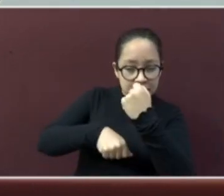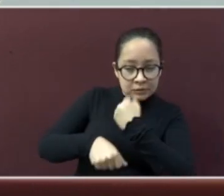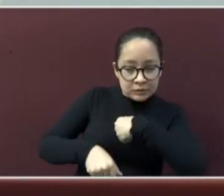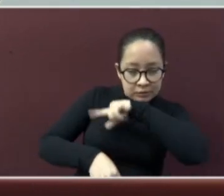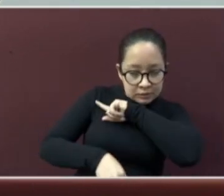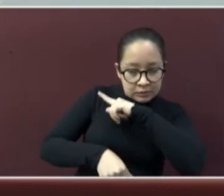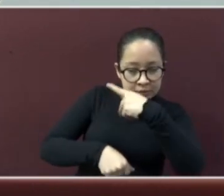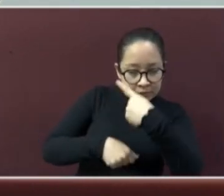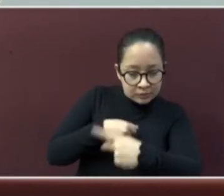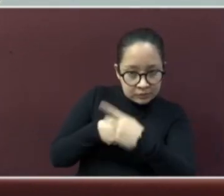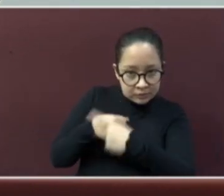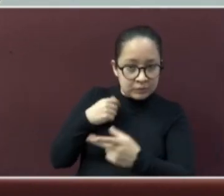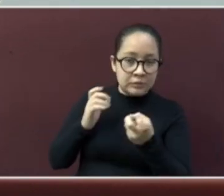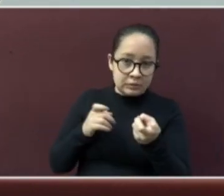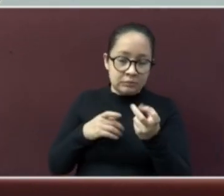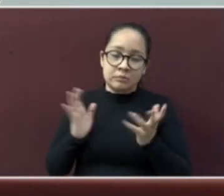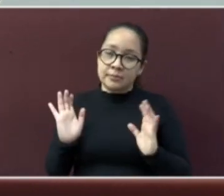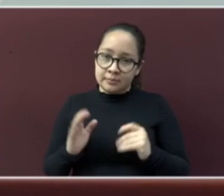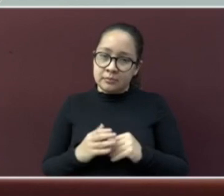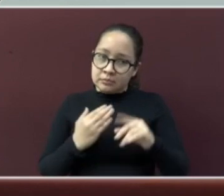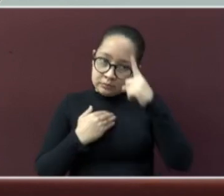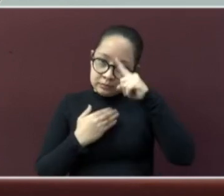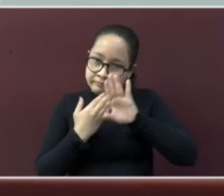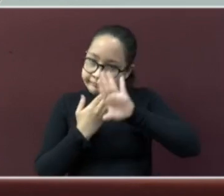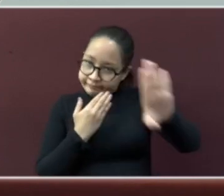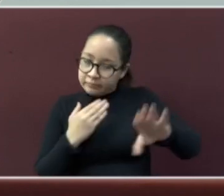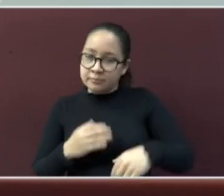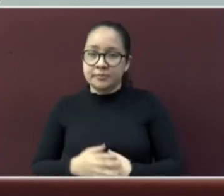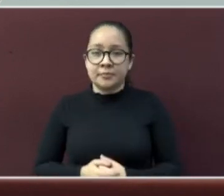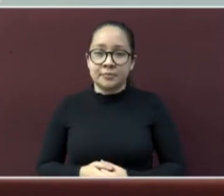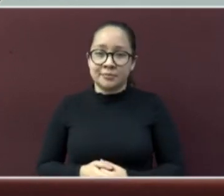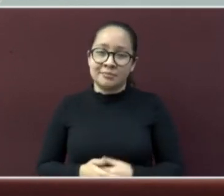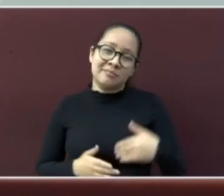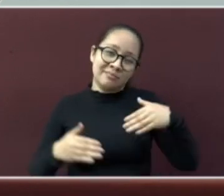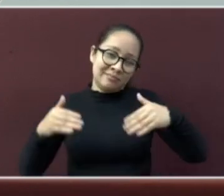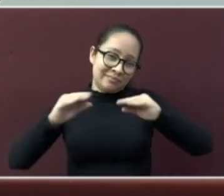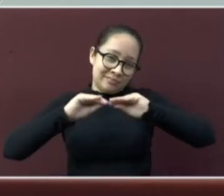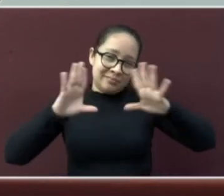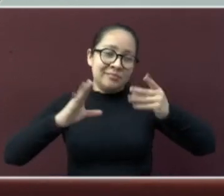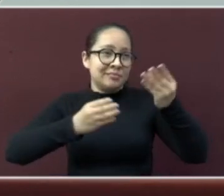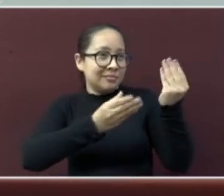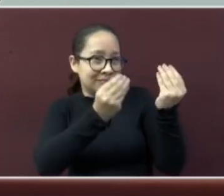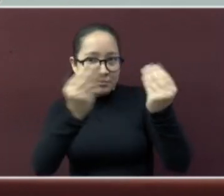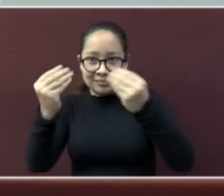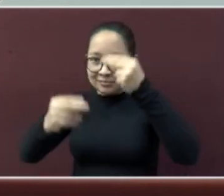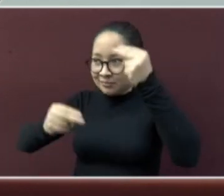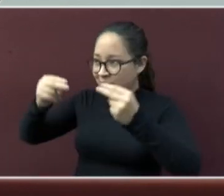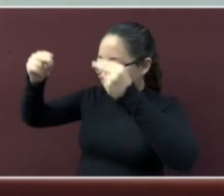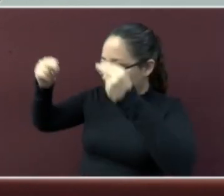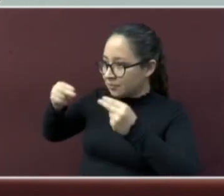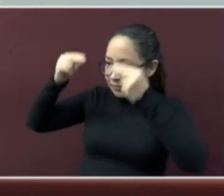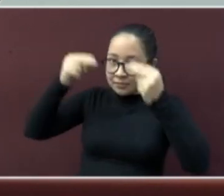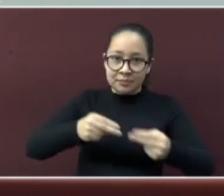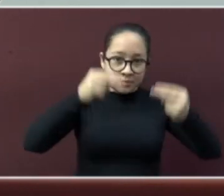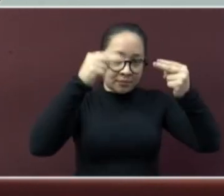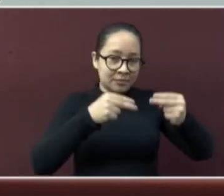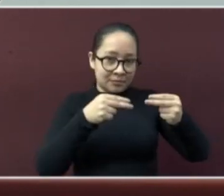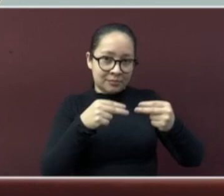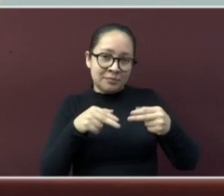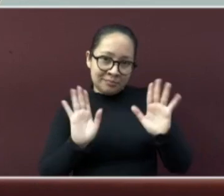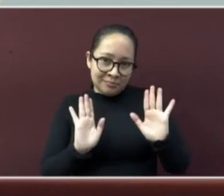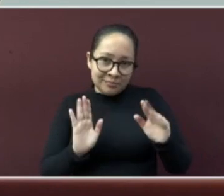y se comprende esa molestia de algunos comerciantes al final de cuenta es una queja